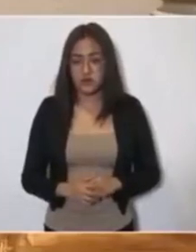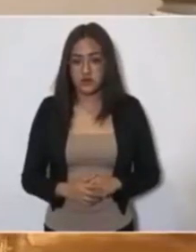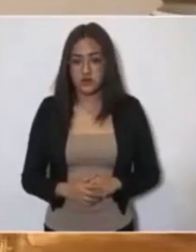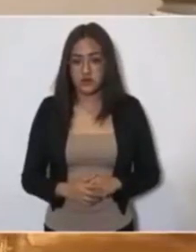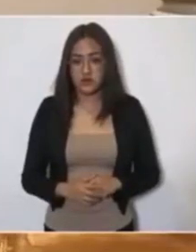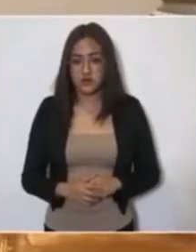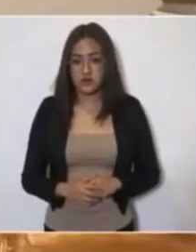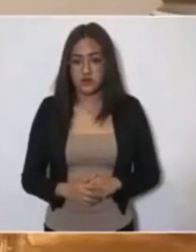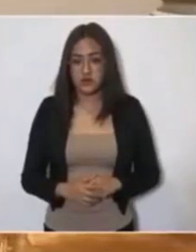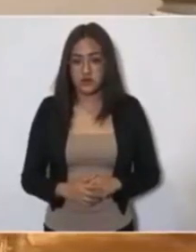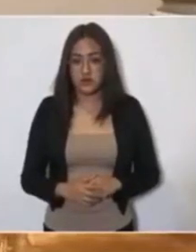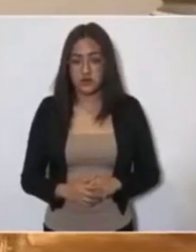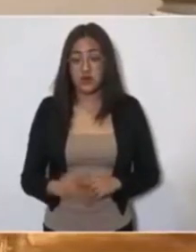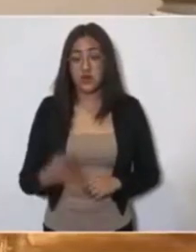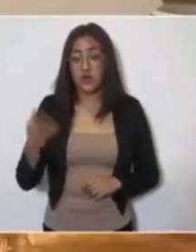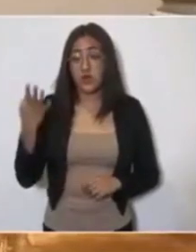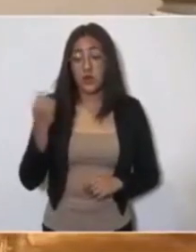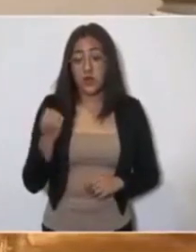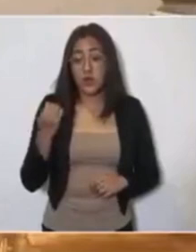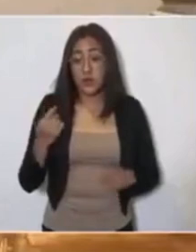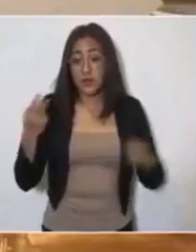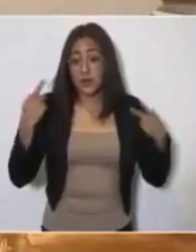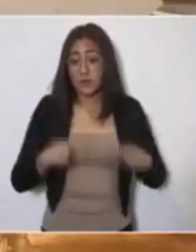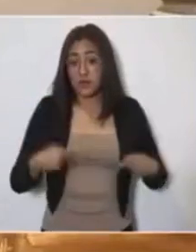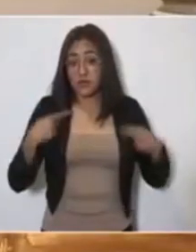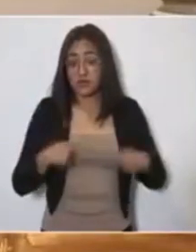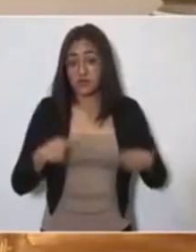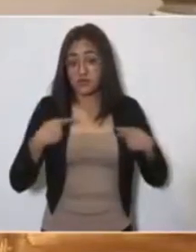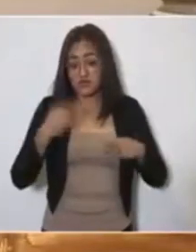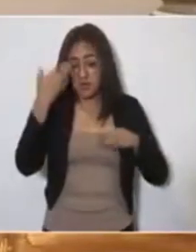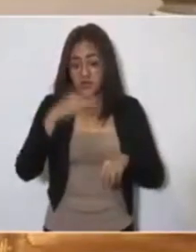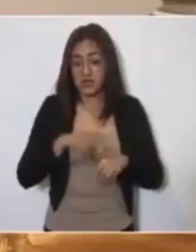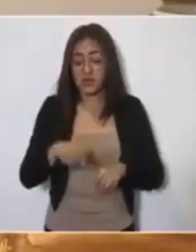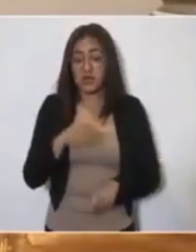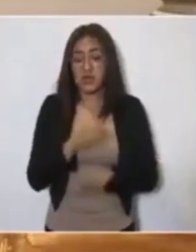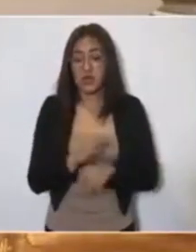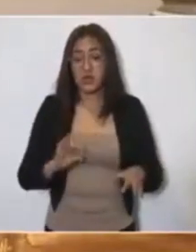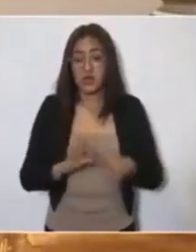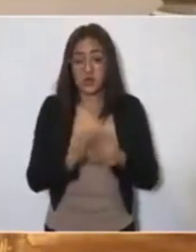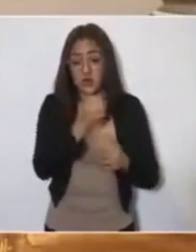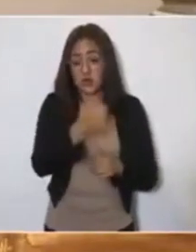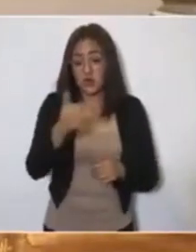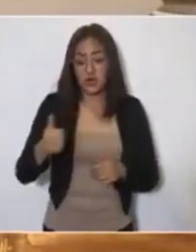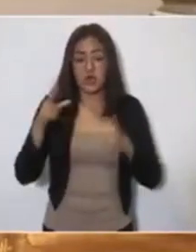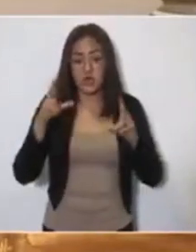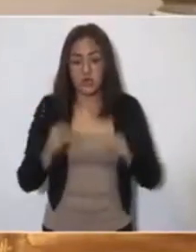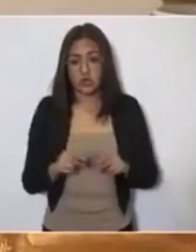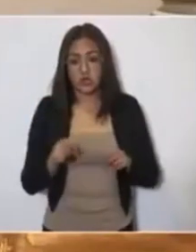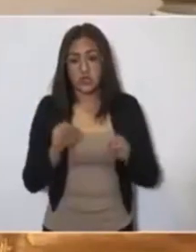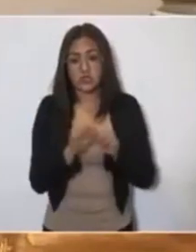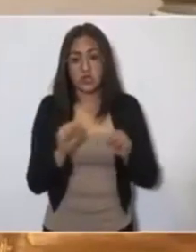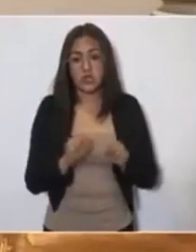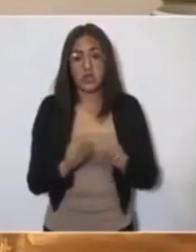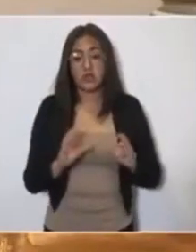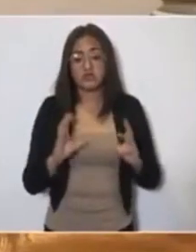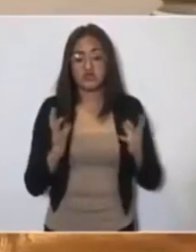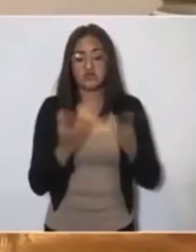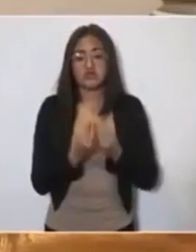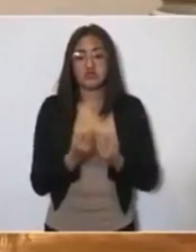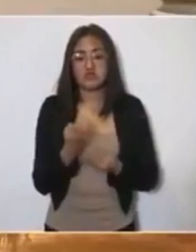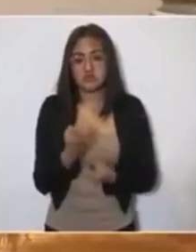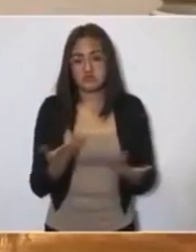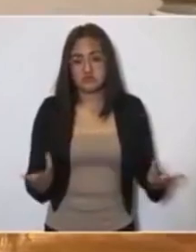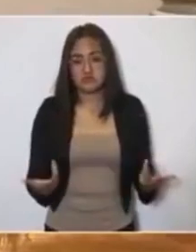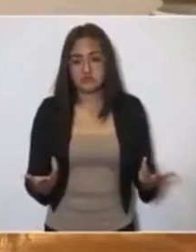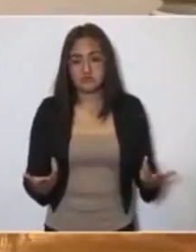entonces conforma por nueve magistrados para integrar ya no salas unitarias salas colegiadas ese es